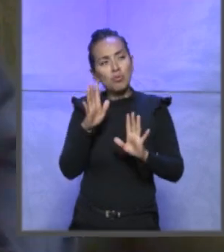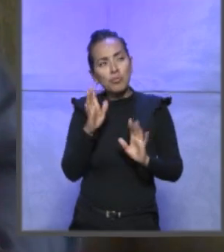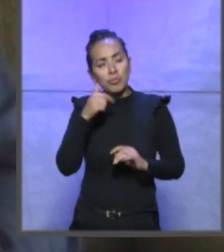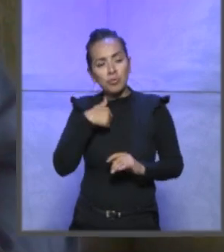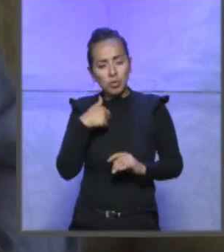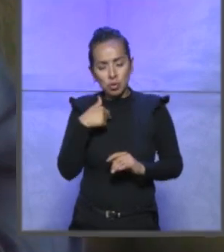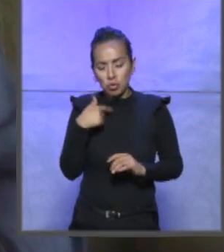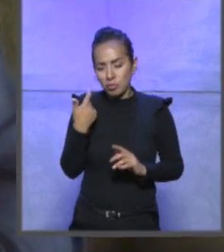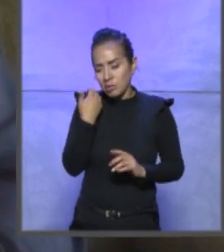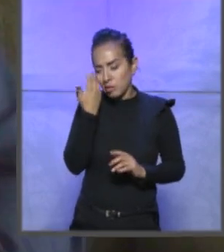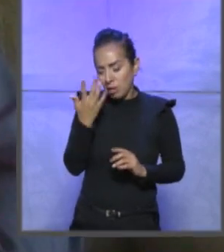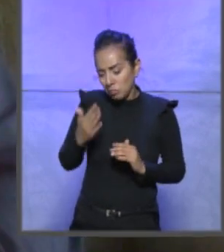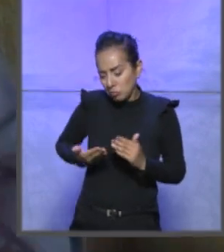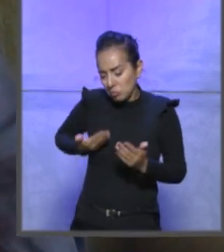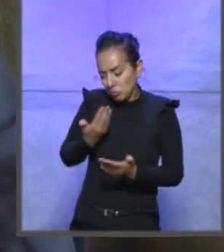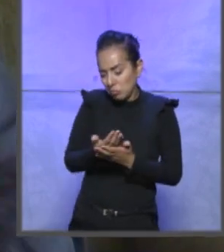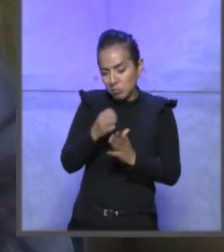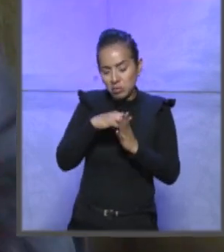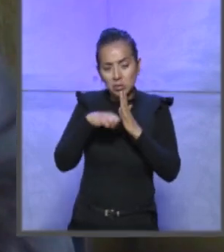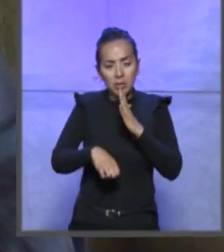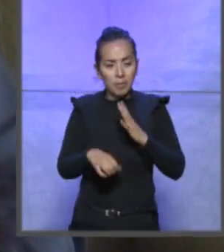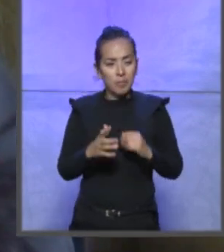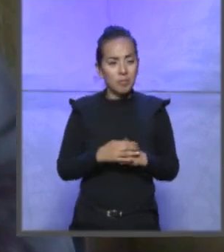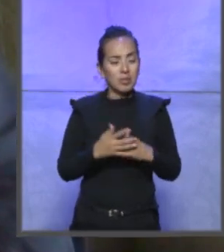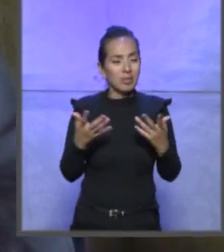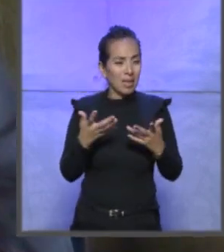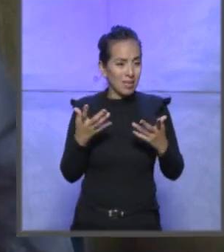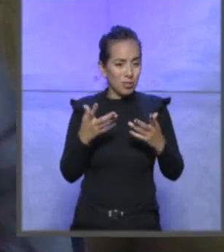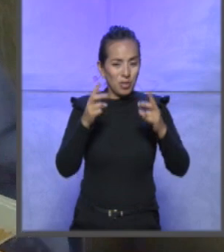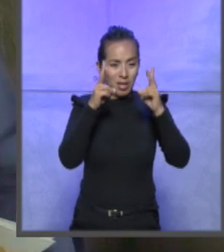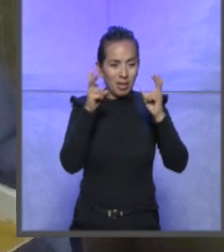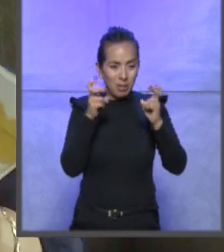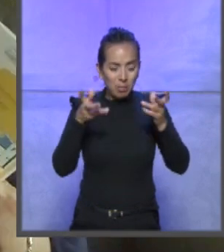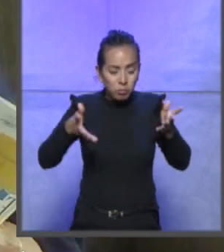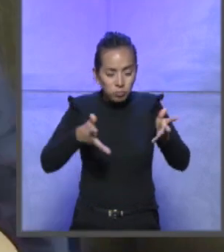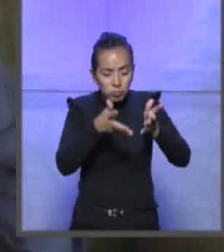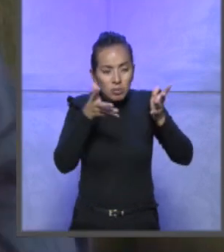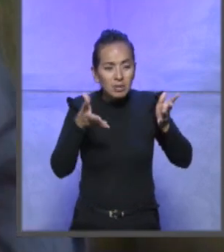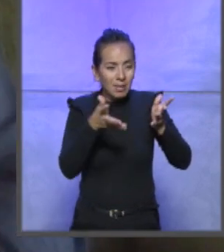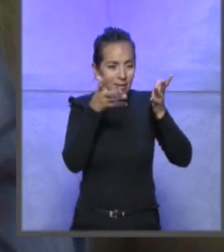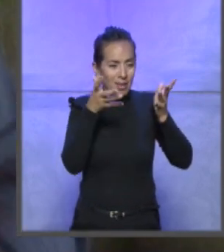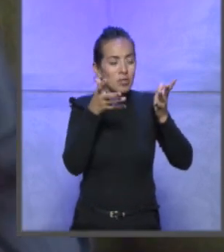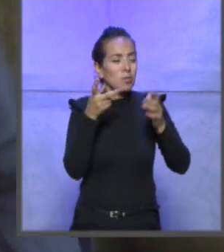me atrevería a proponer lo que por ejemplo se ha hecho en materia del impulso al liderazgo político de las mujeres.